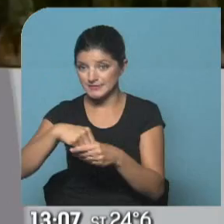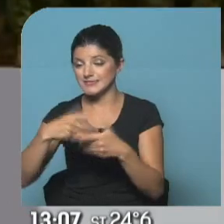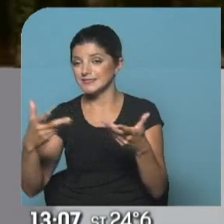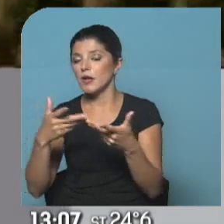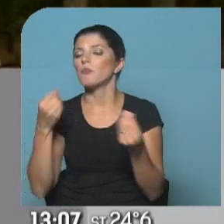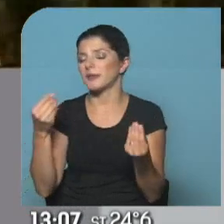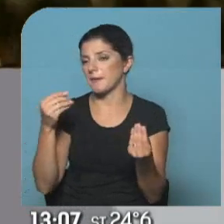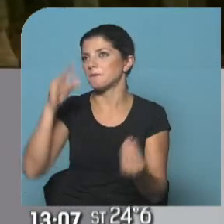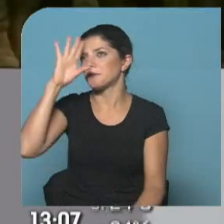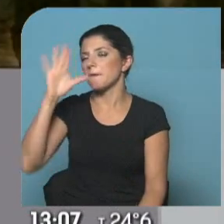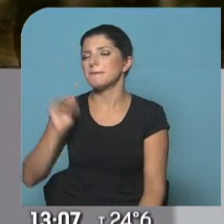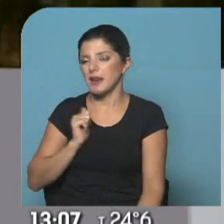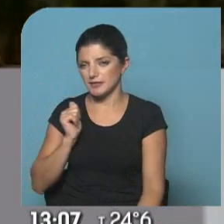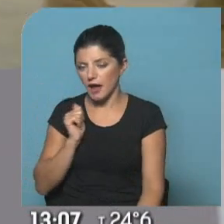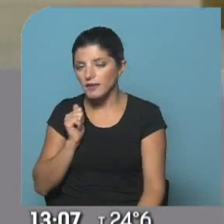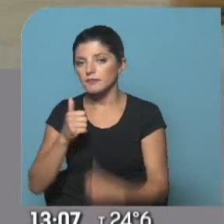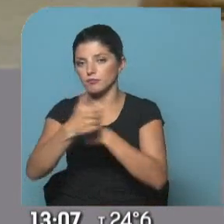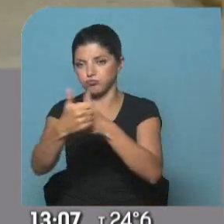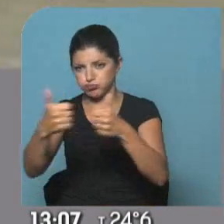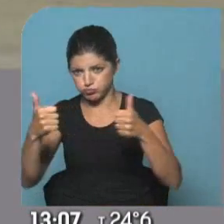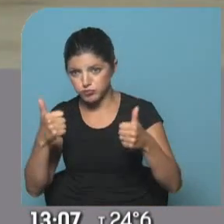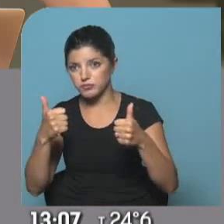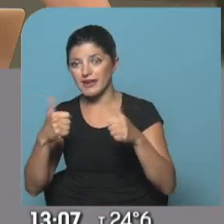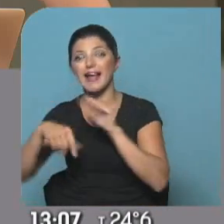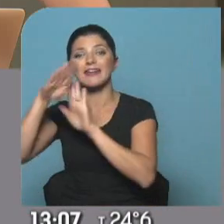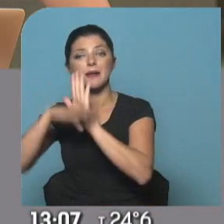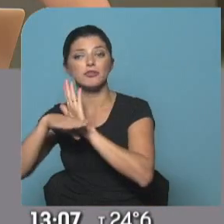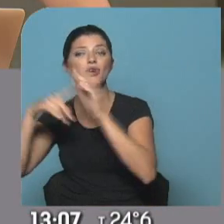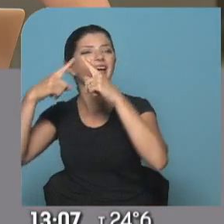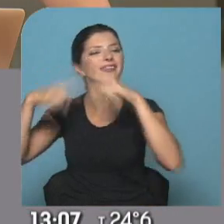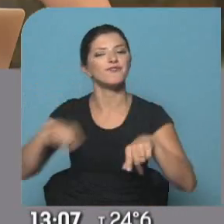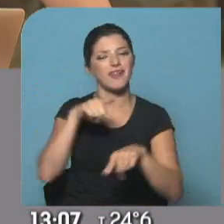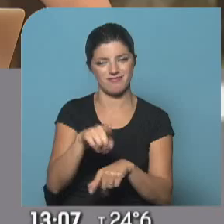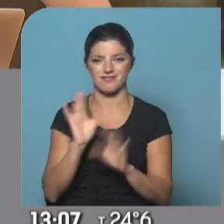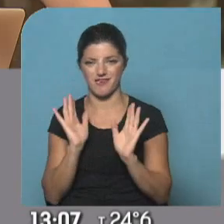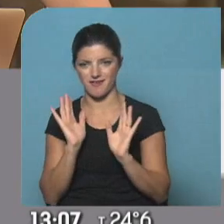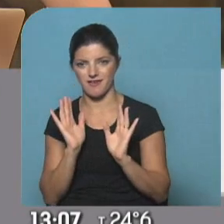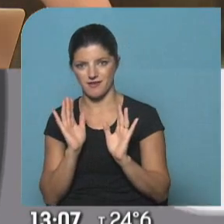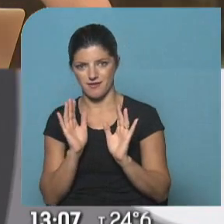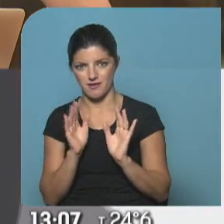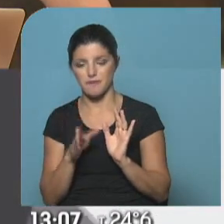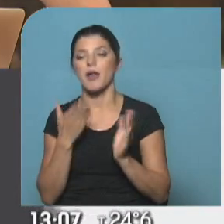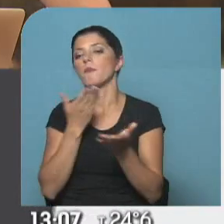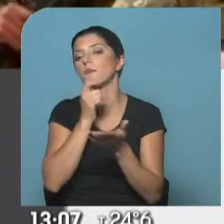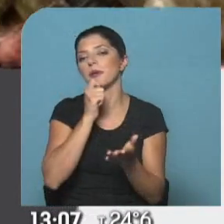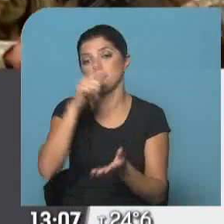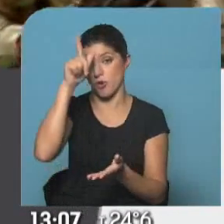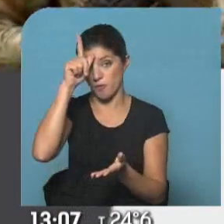fuerza militar es mucho mayor y tiene una reglamentación muy distinta que lo que se reclama para el uso de la fuerza policial.